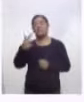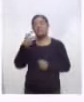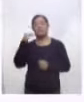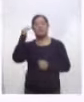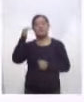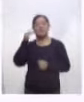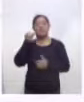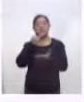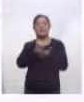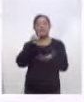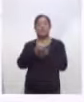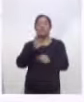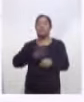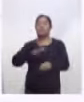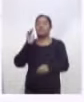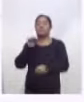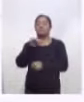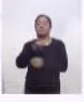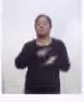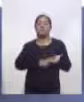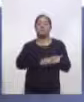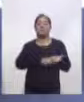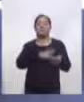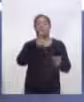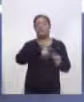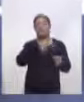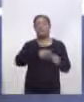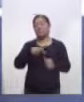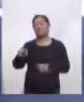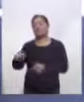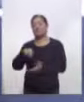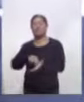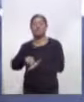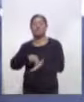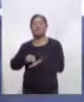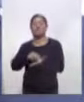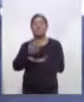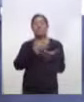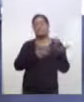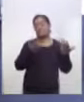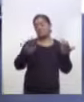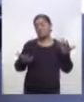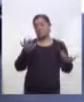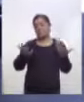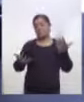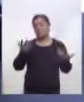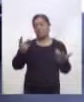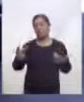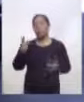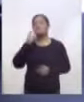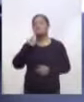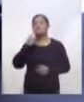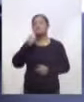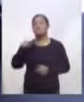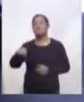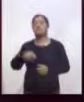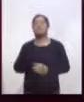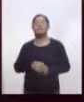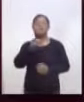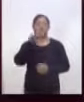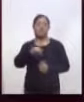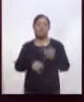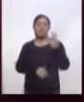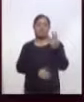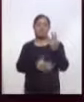mayor impuesto la gasolina magna y el diésel comparado con la premium. De esta forma, el monto del estímulo fiscal para los 3 tipos